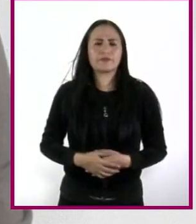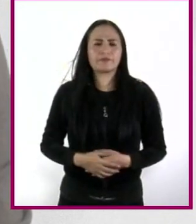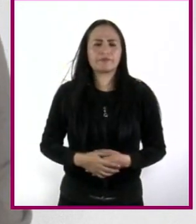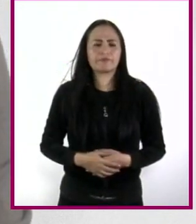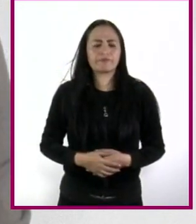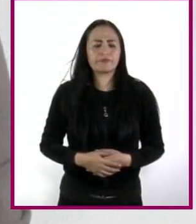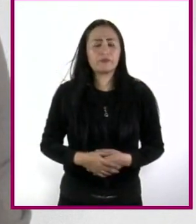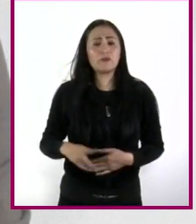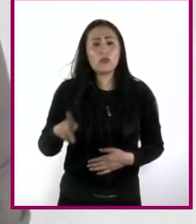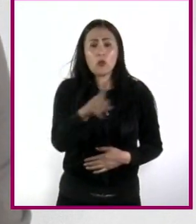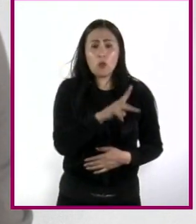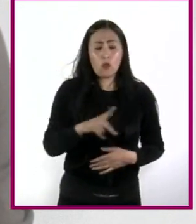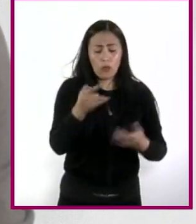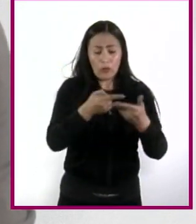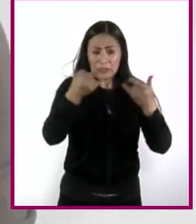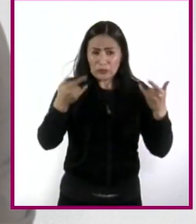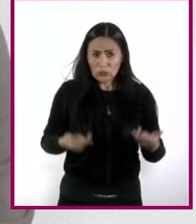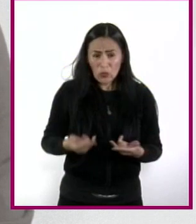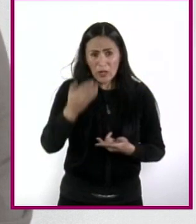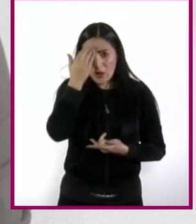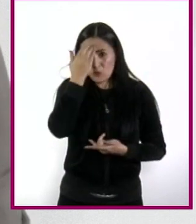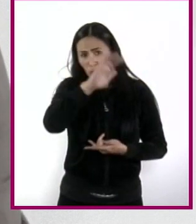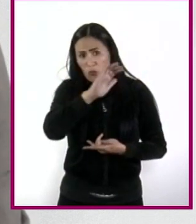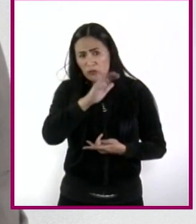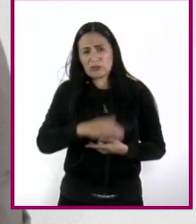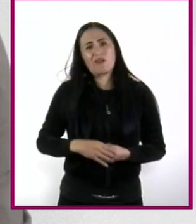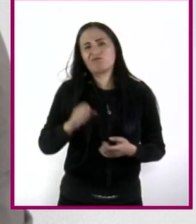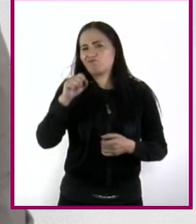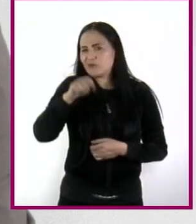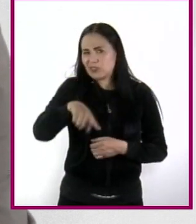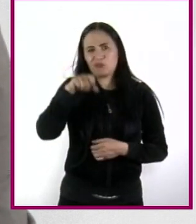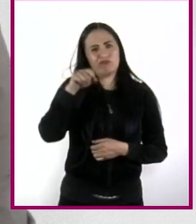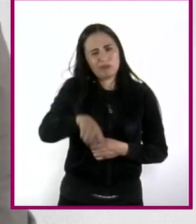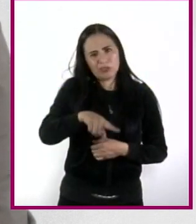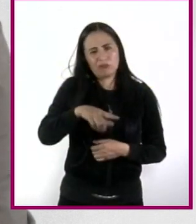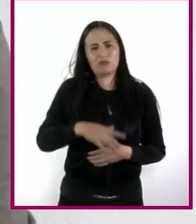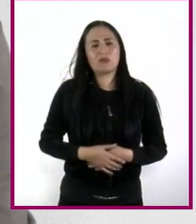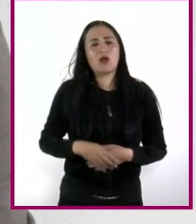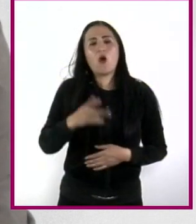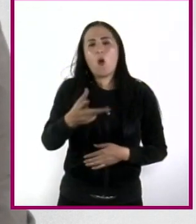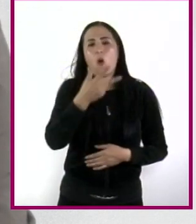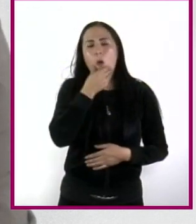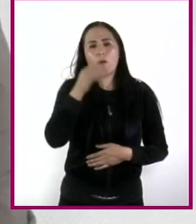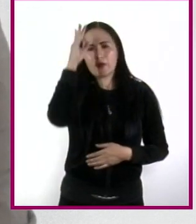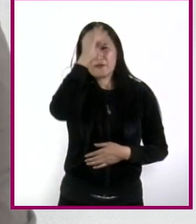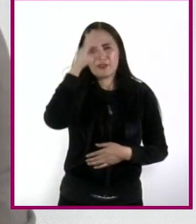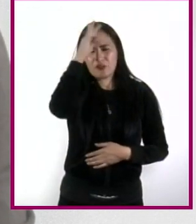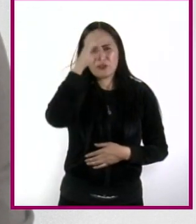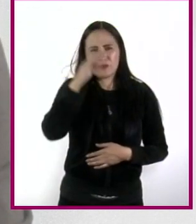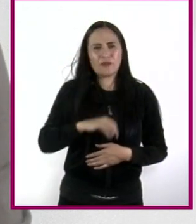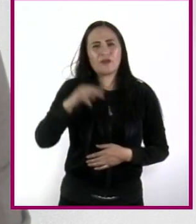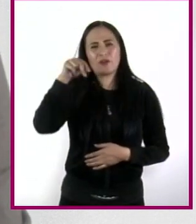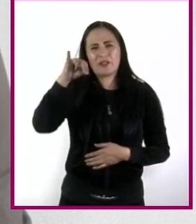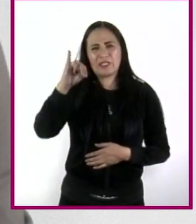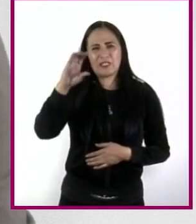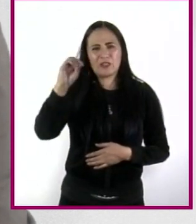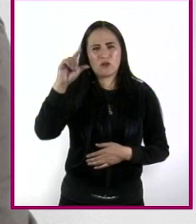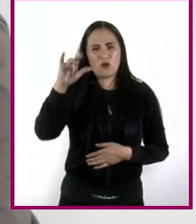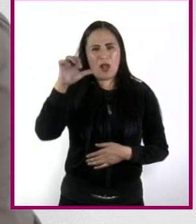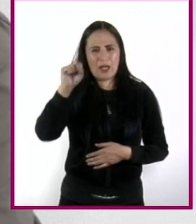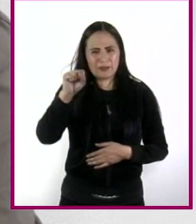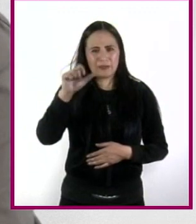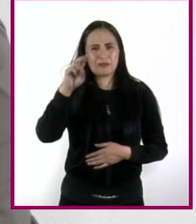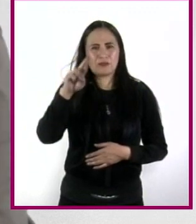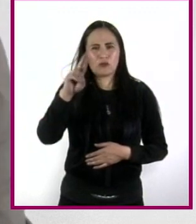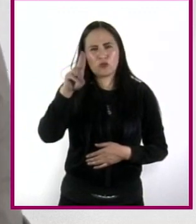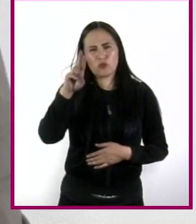Pueblo que no conoce su historia está condenado a repetirla. La frase atribuida al poeta y filósofo Jorge Agustín Nicolás Ruiz, entre otros